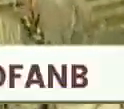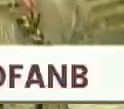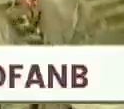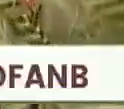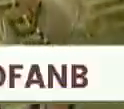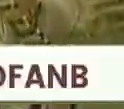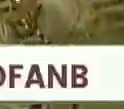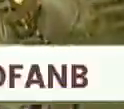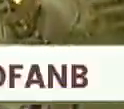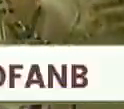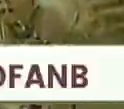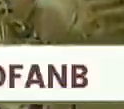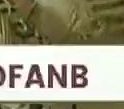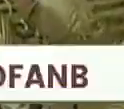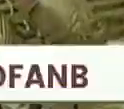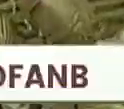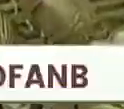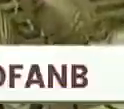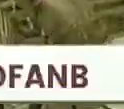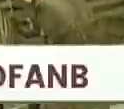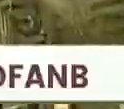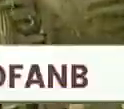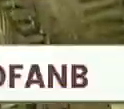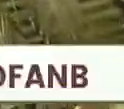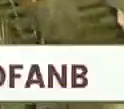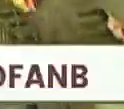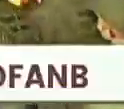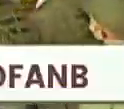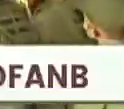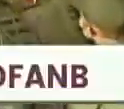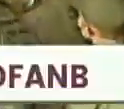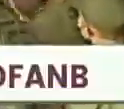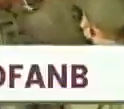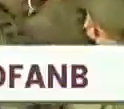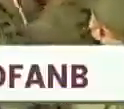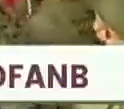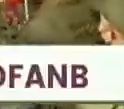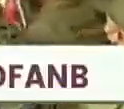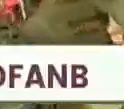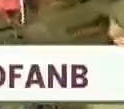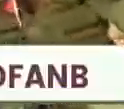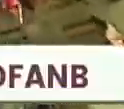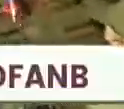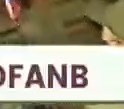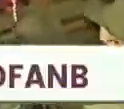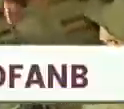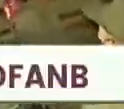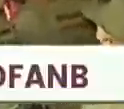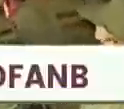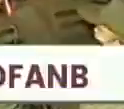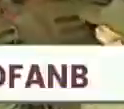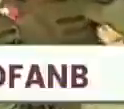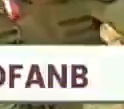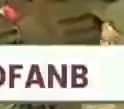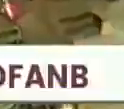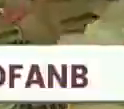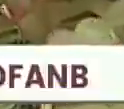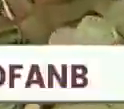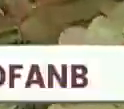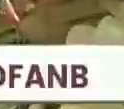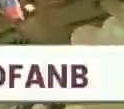años de trabajo y organización y de fortalecimiento de apresto operacional en defensa de la nación, que se eleva la moral a esta